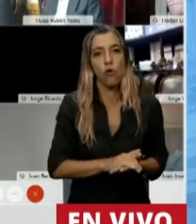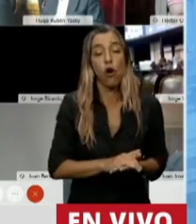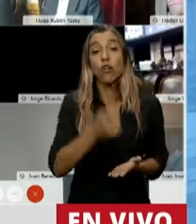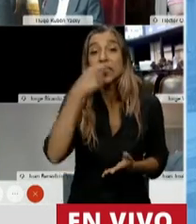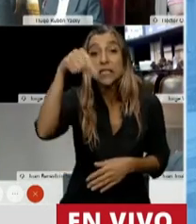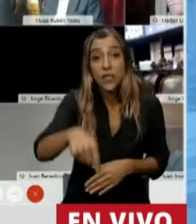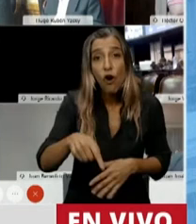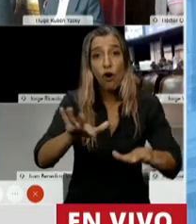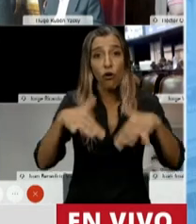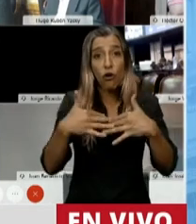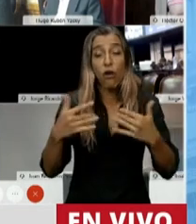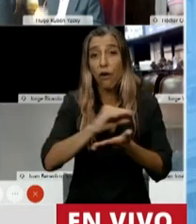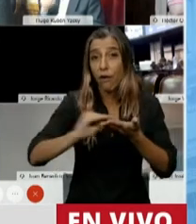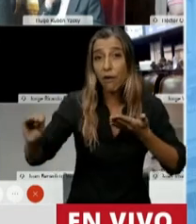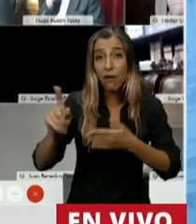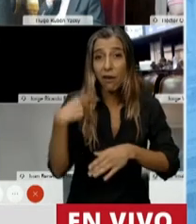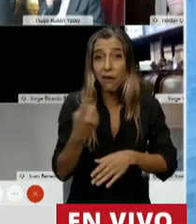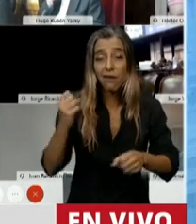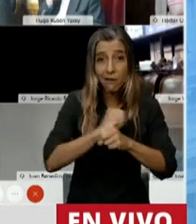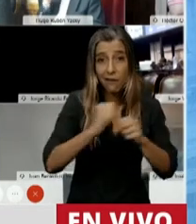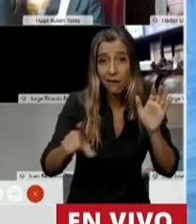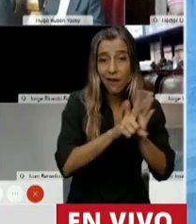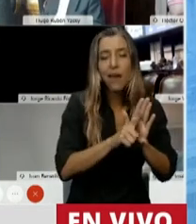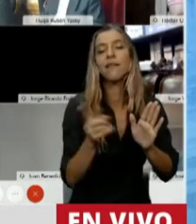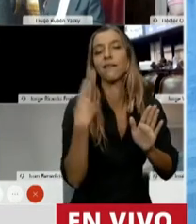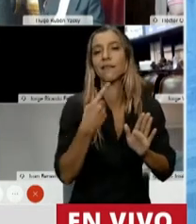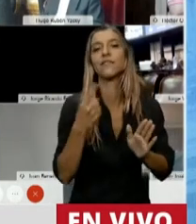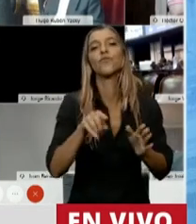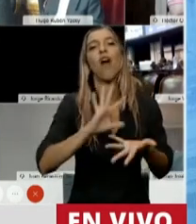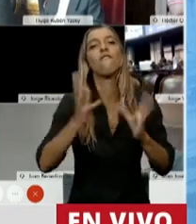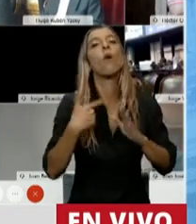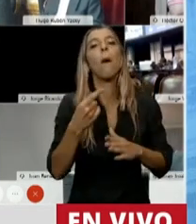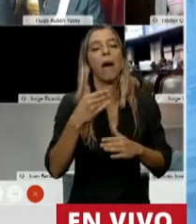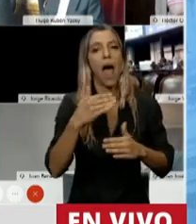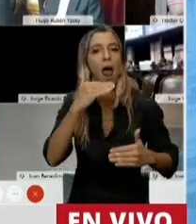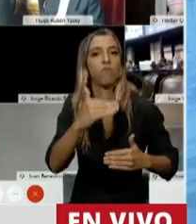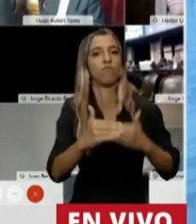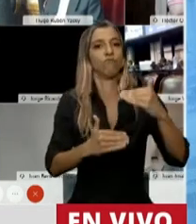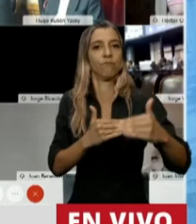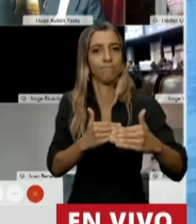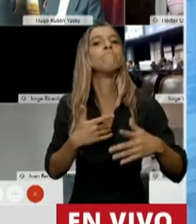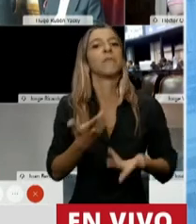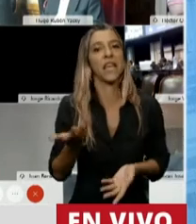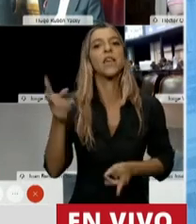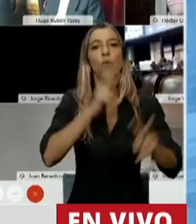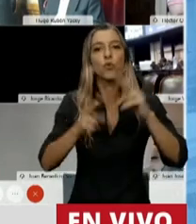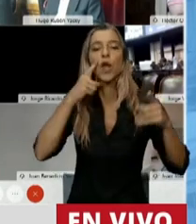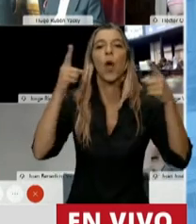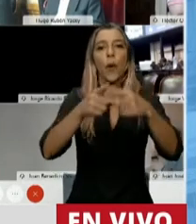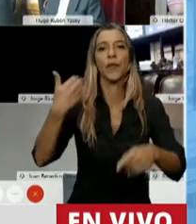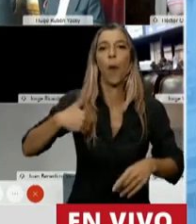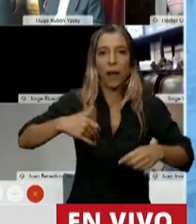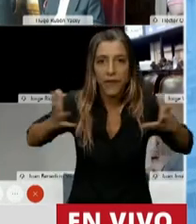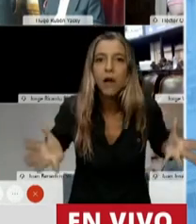determina que podemos salir entre todos como proponemos al país y solidariamente.